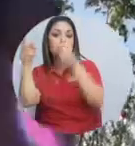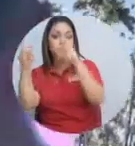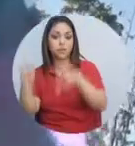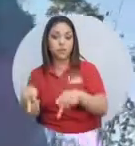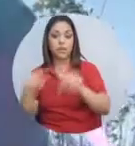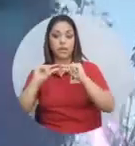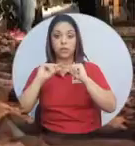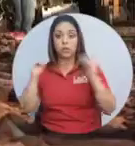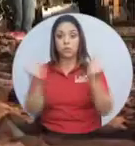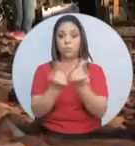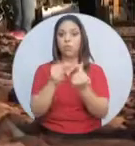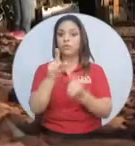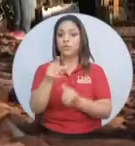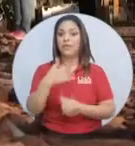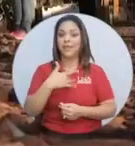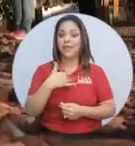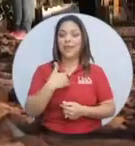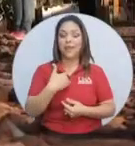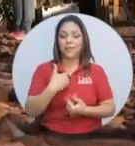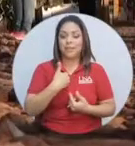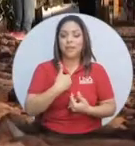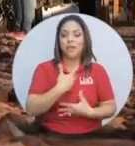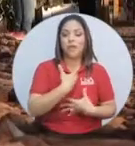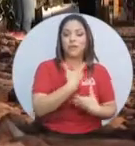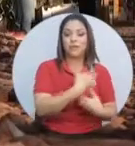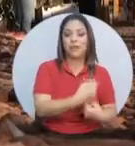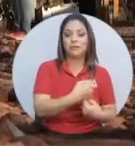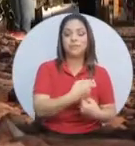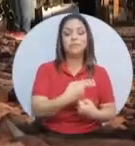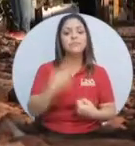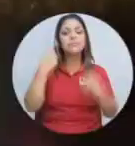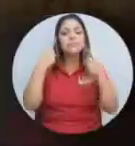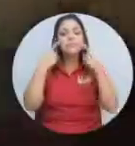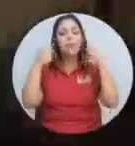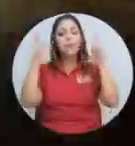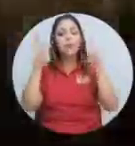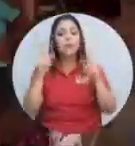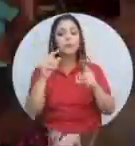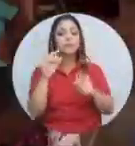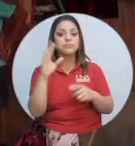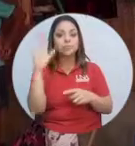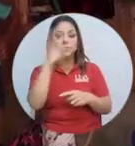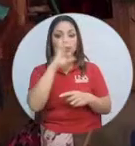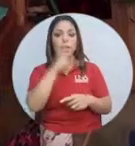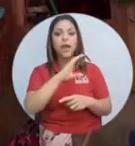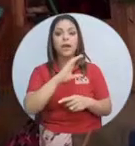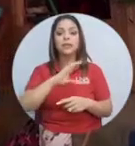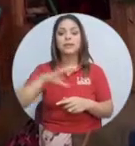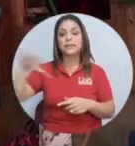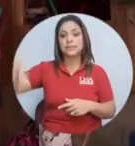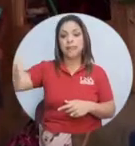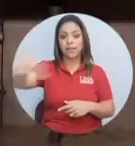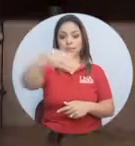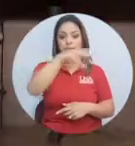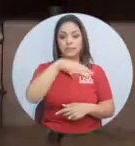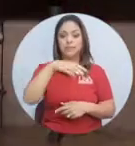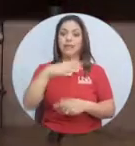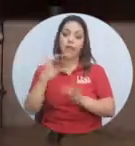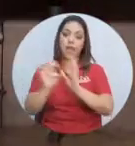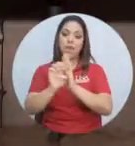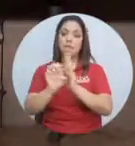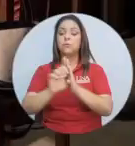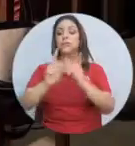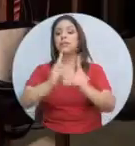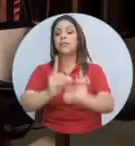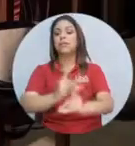otra persona del grupo con la que usted tenga confianza, para que logre acudir entonces a las instancias como la